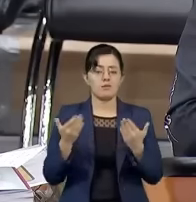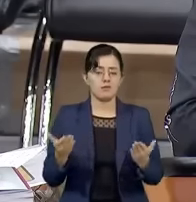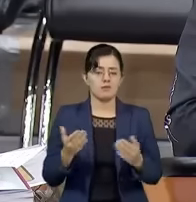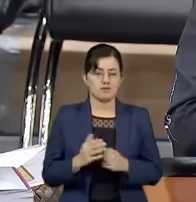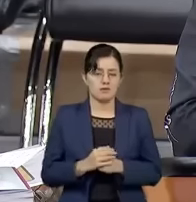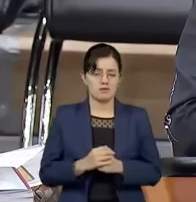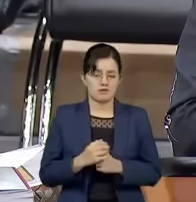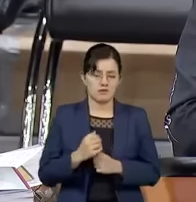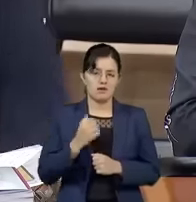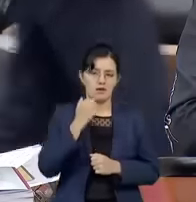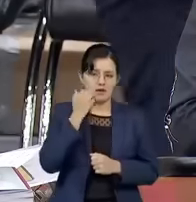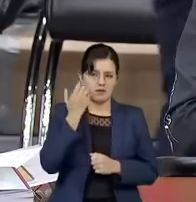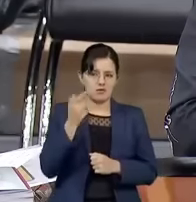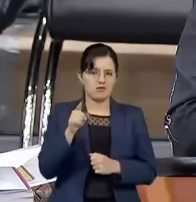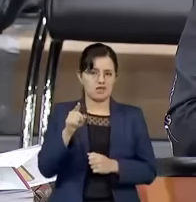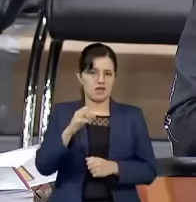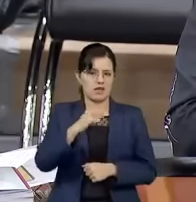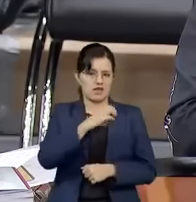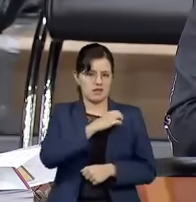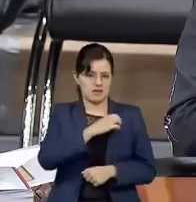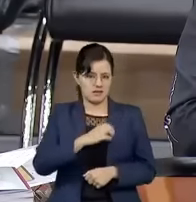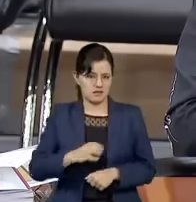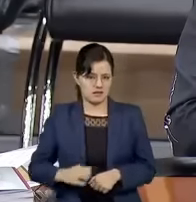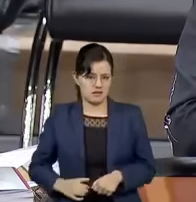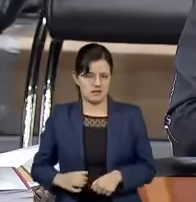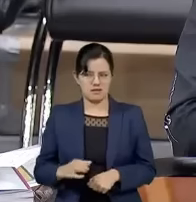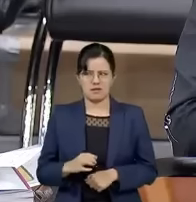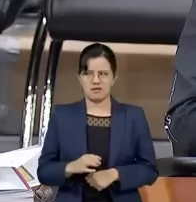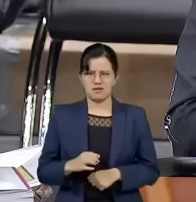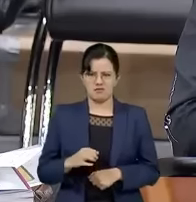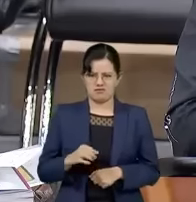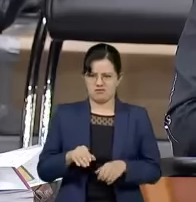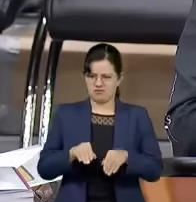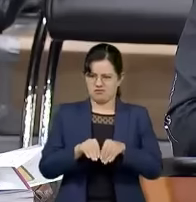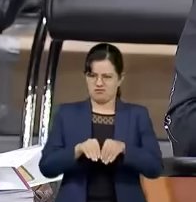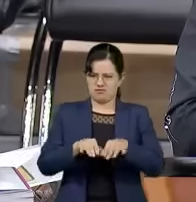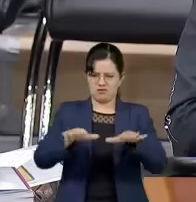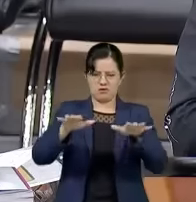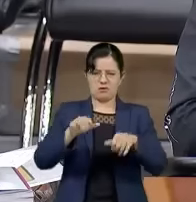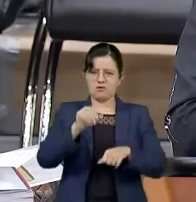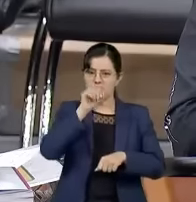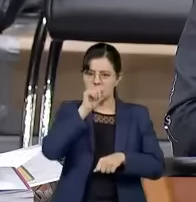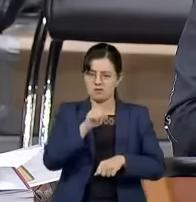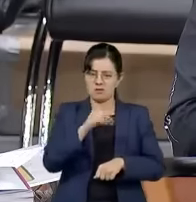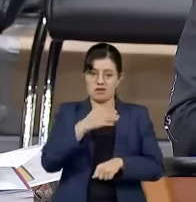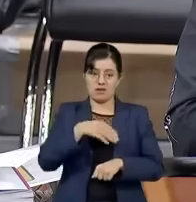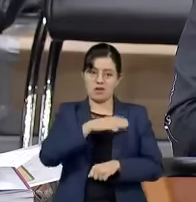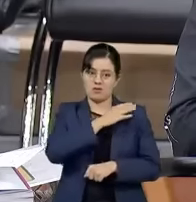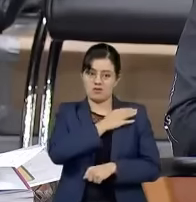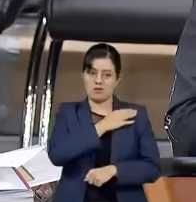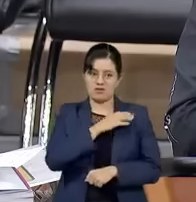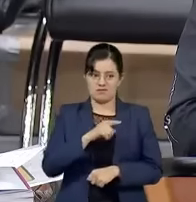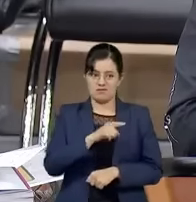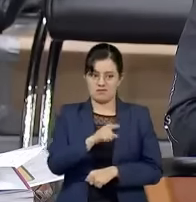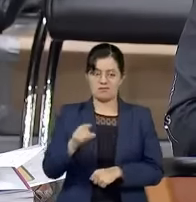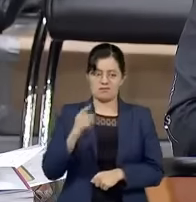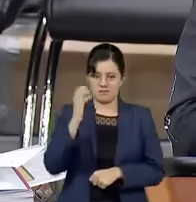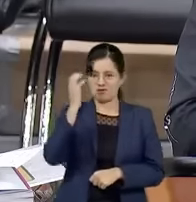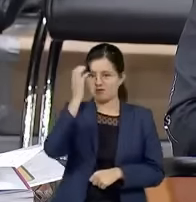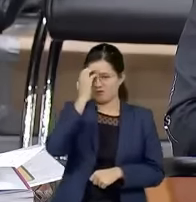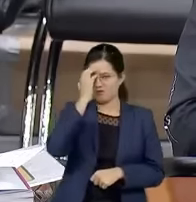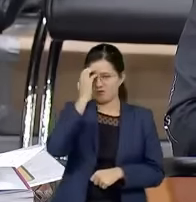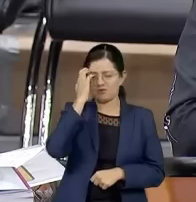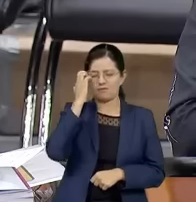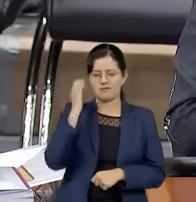de que nuestra aspirante llegue a los niveles de conocimiento que tiene Claudia porque ese fue